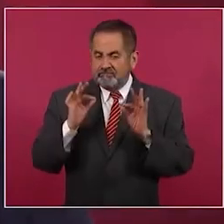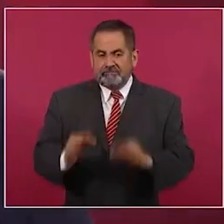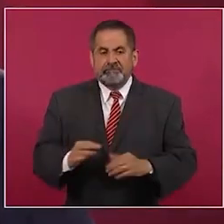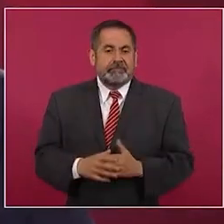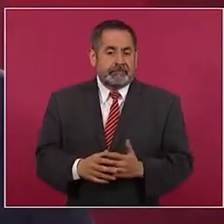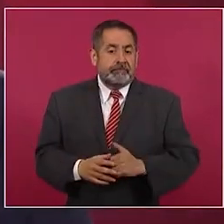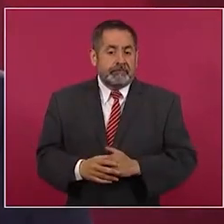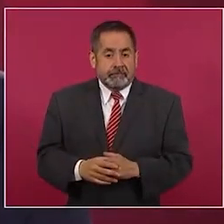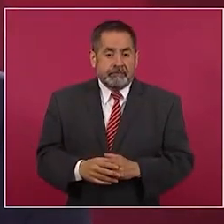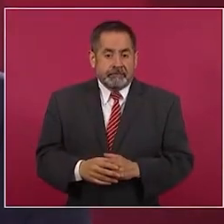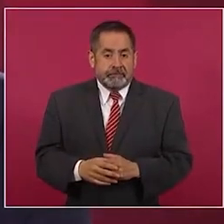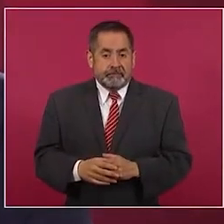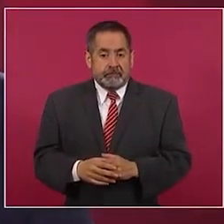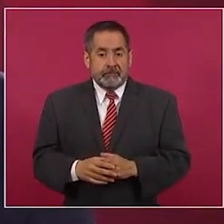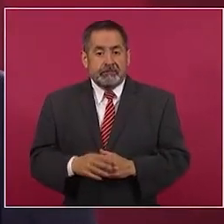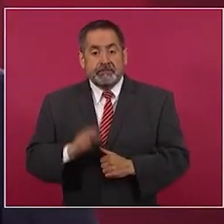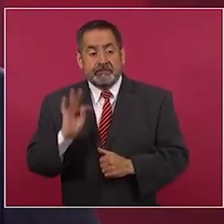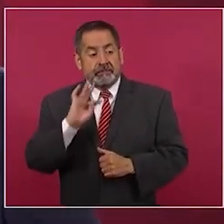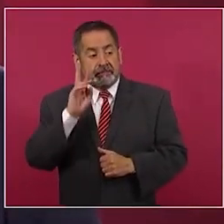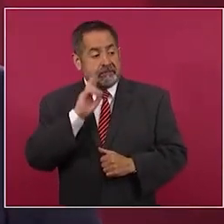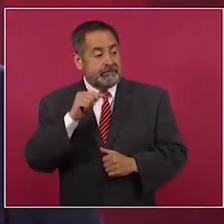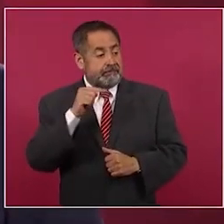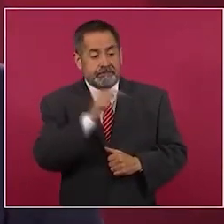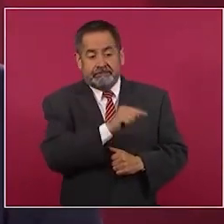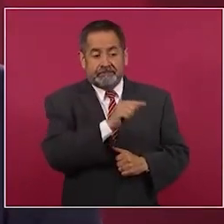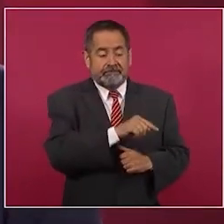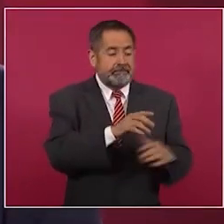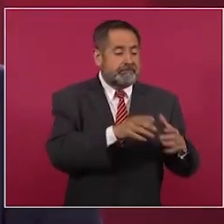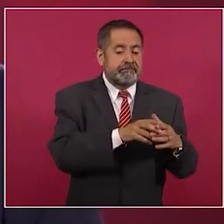A ver si no le jalan las orejas